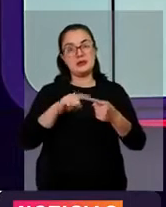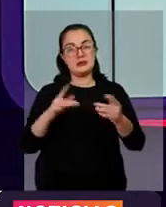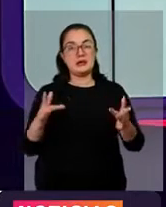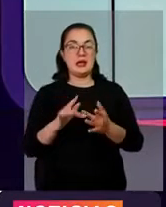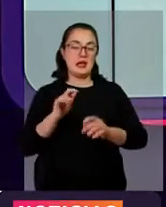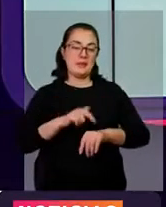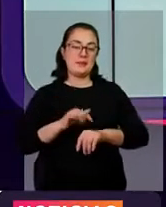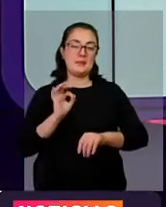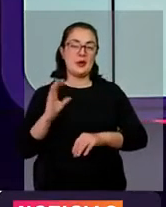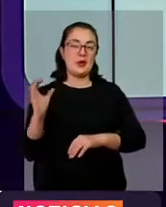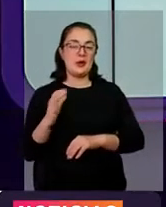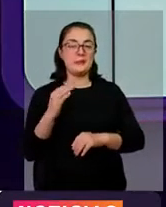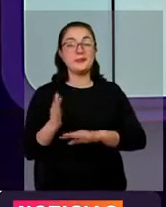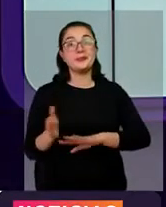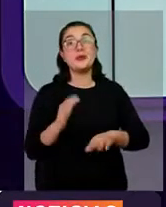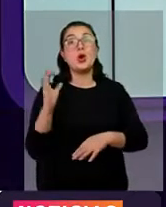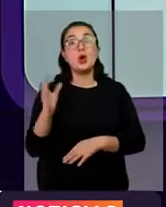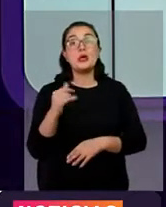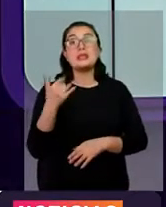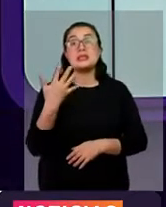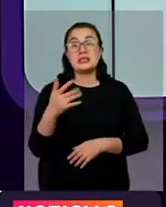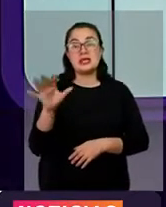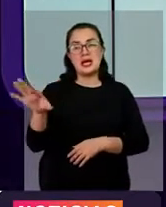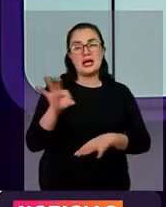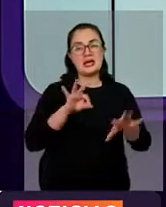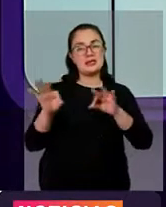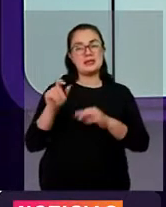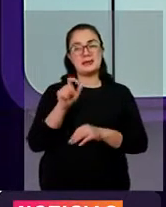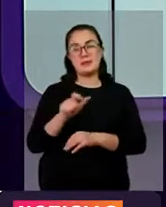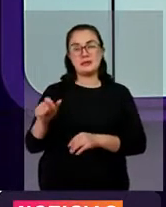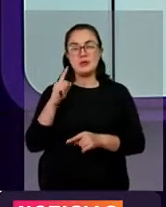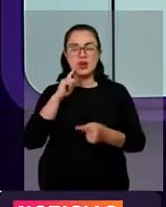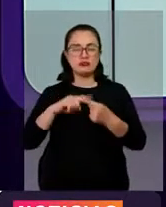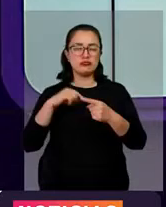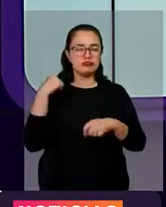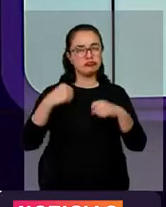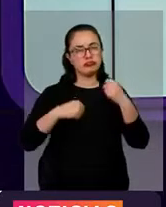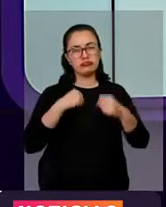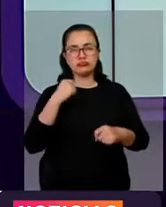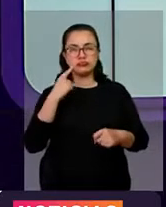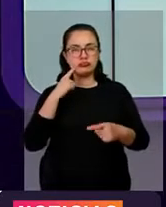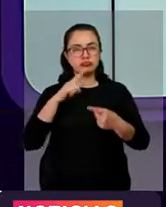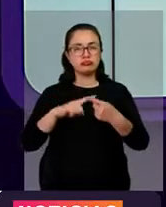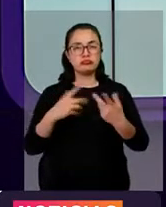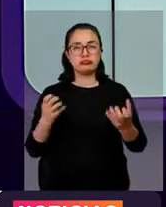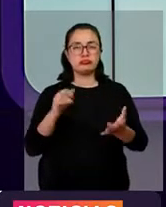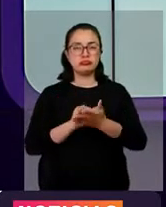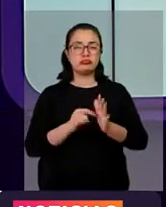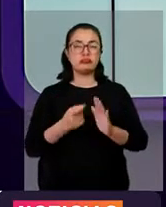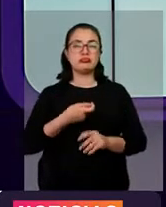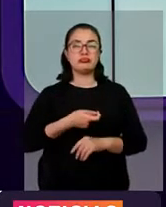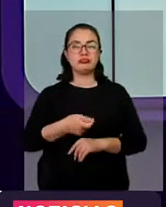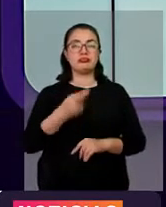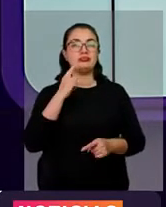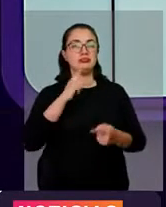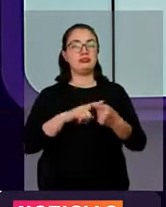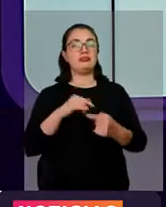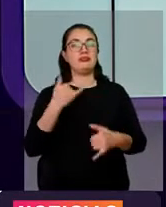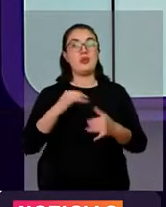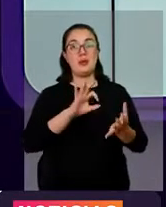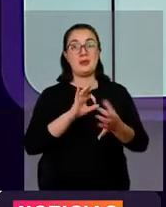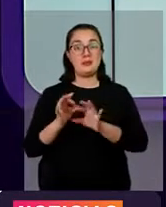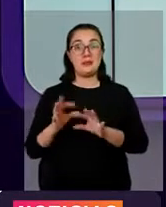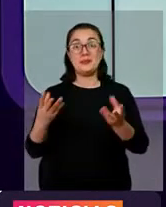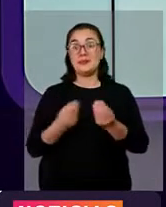Colombia ya tiene a los 5 preseleccionados que lucharán por un cupo en salto ecuestre a los próximos Juegos Olímpicos. En este grupo se encuentran